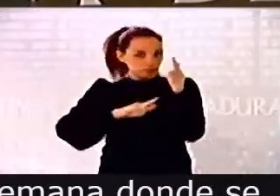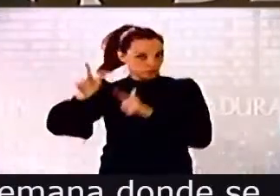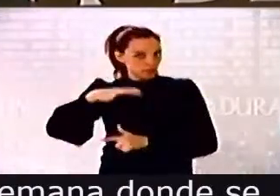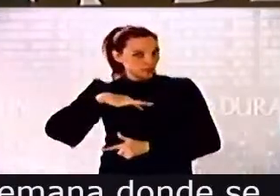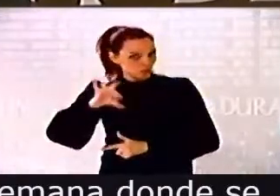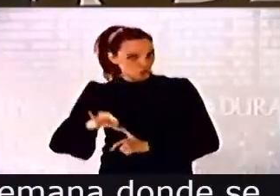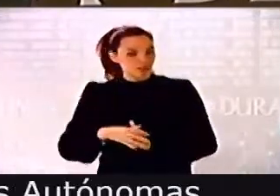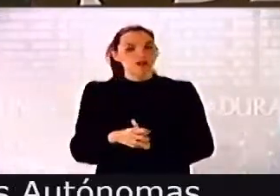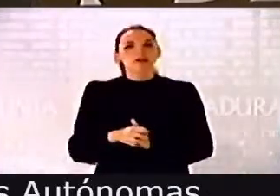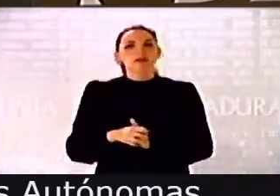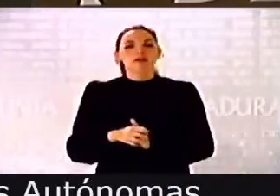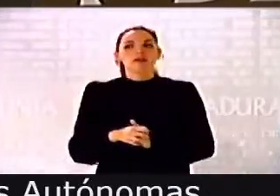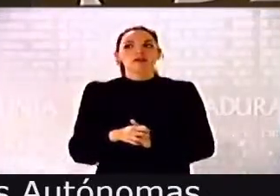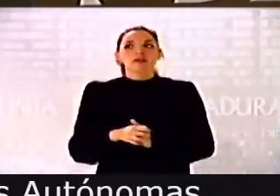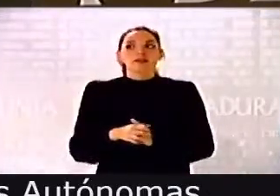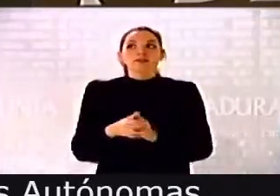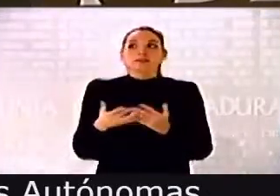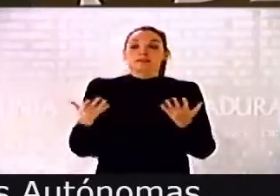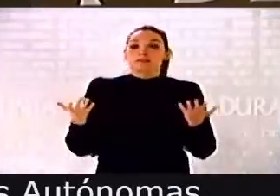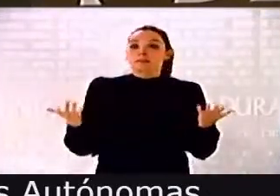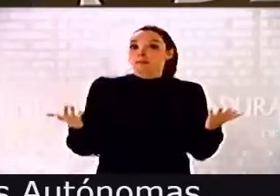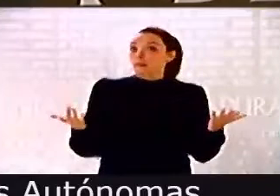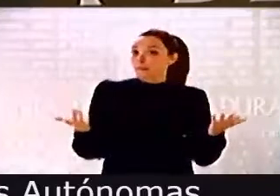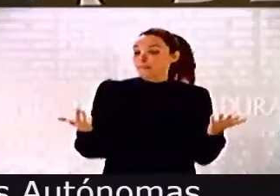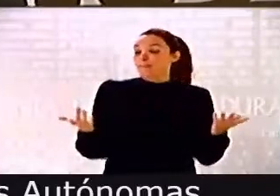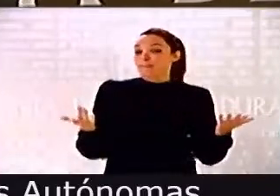se pueden